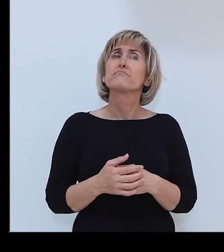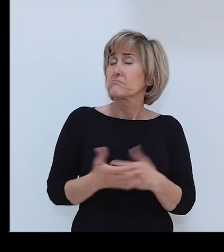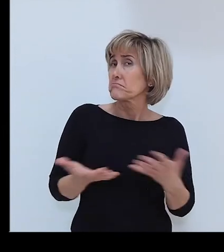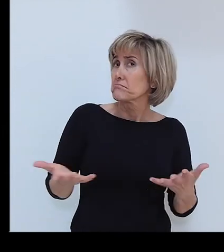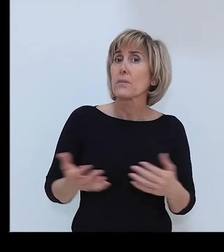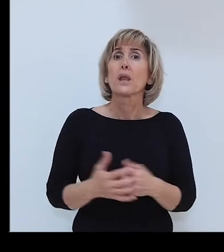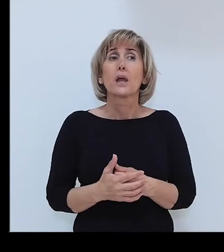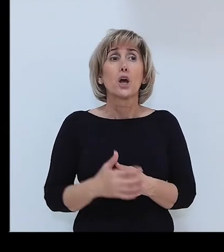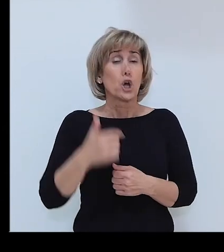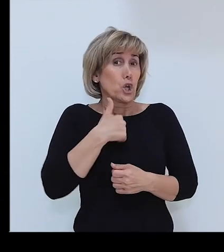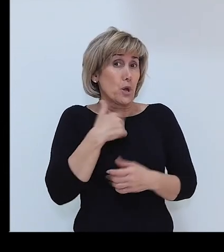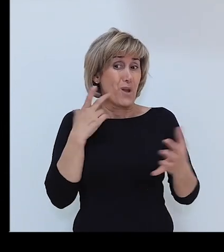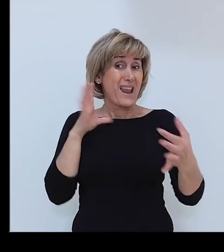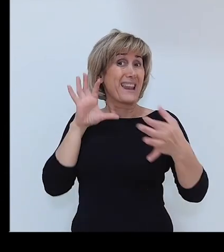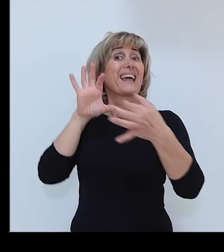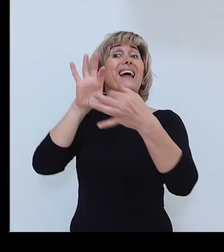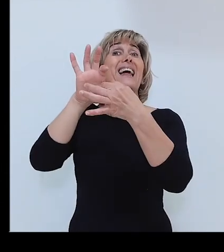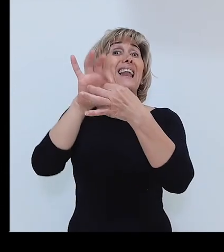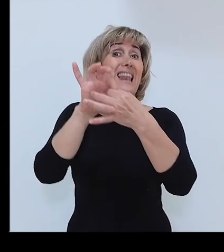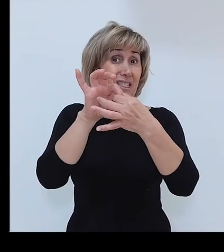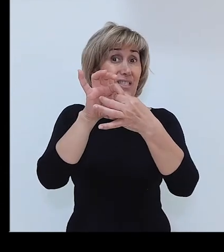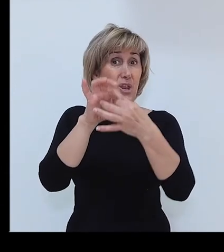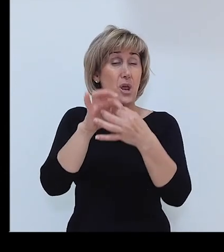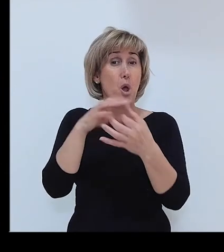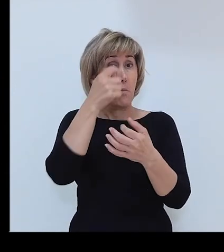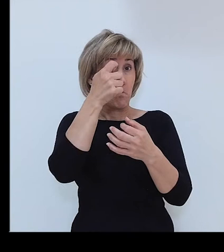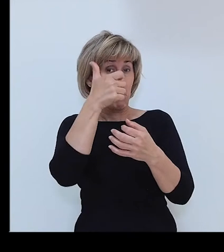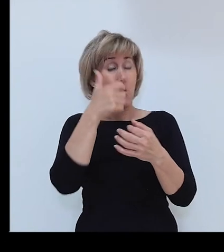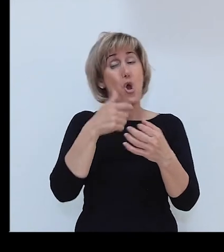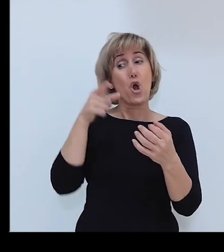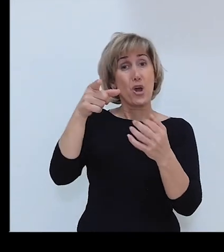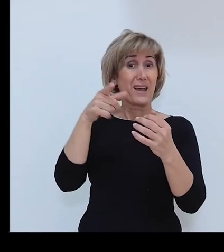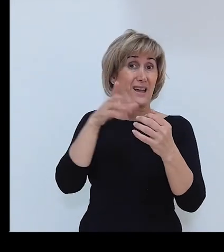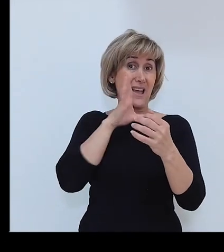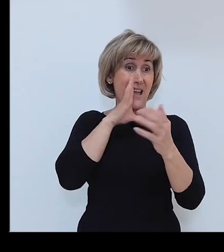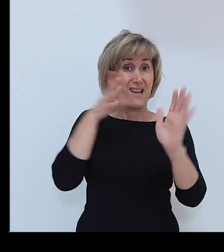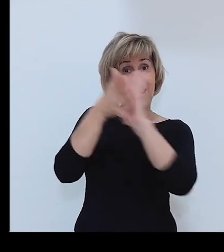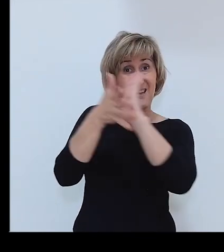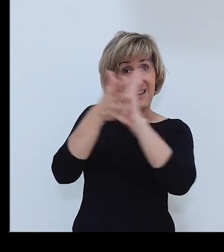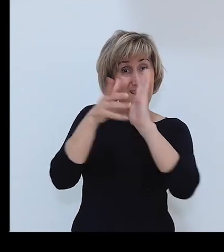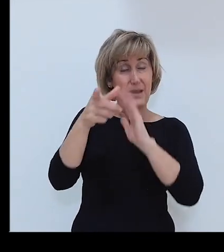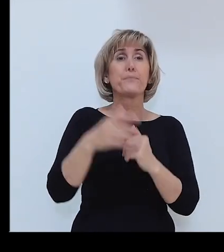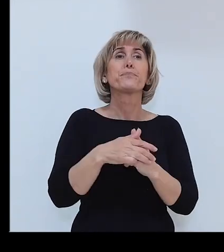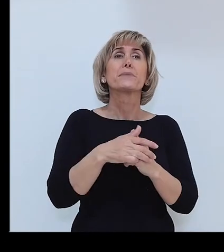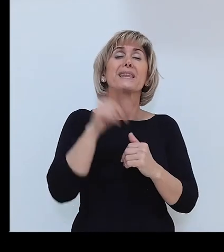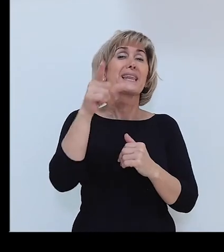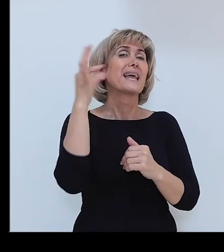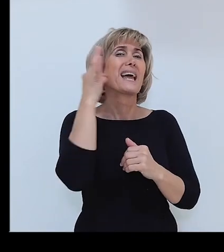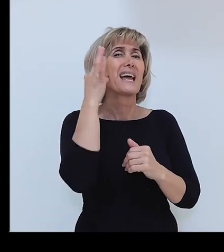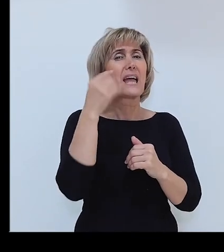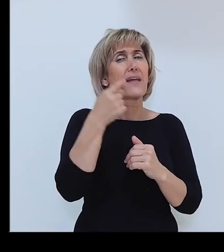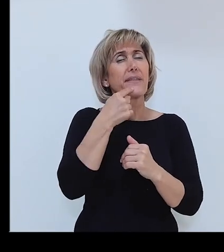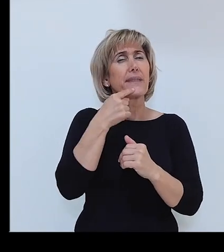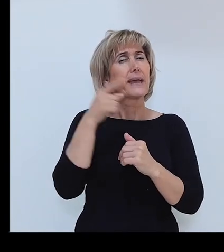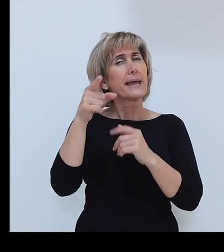Carmen, primero. Y luego Teresa, perfecto. Bueno, yo por relacionar un poco lo que hablaba Elodia, a mí me